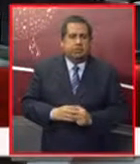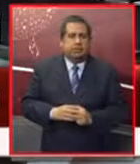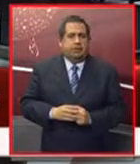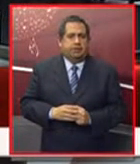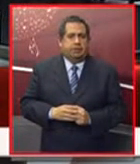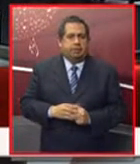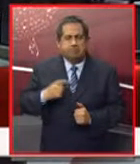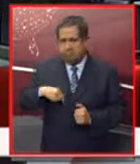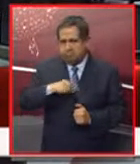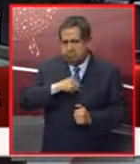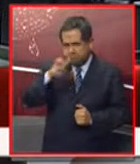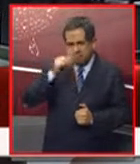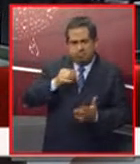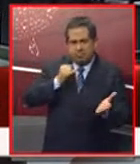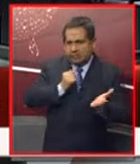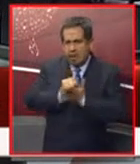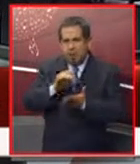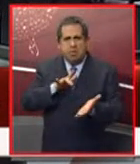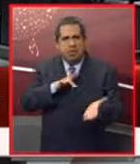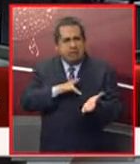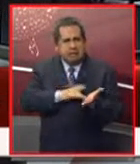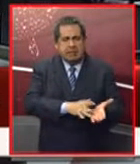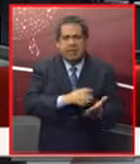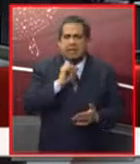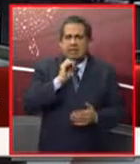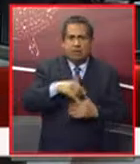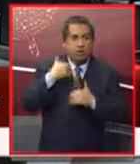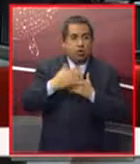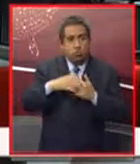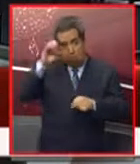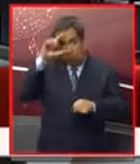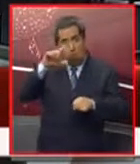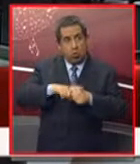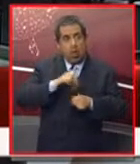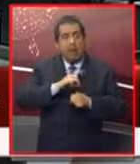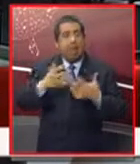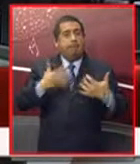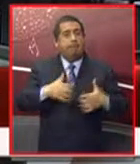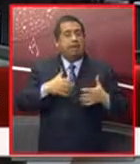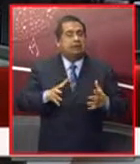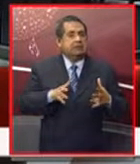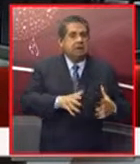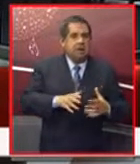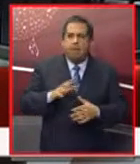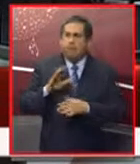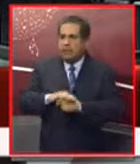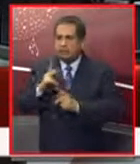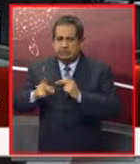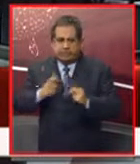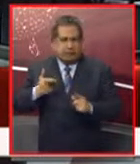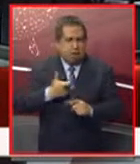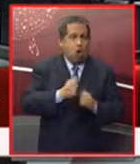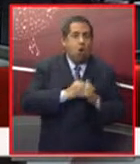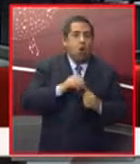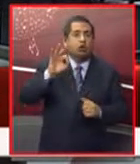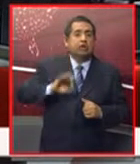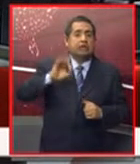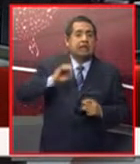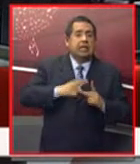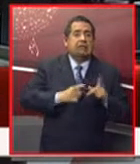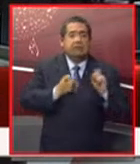y apoyamos la visión de promover una cultura empresarial, el acceso a financiamiento con bajas tasas de